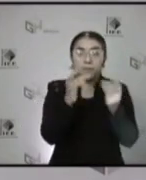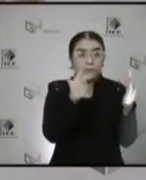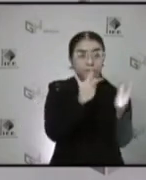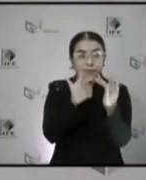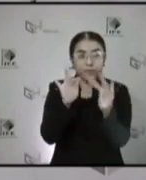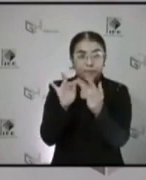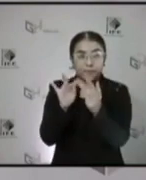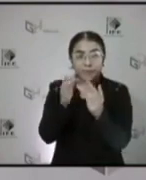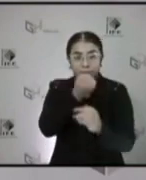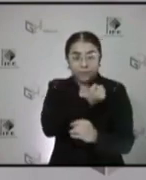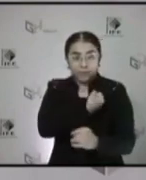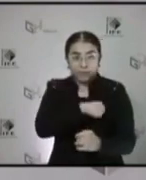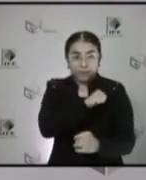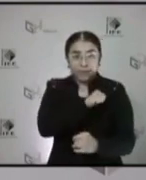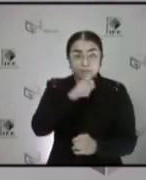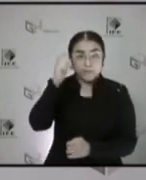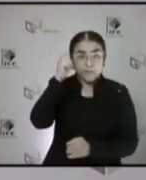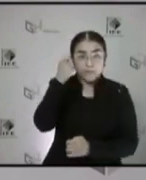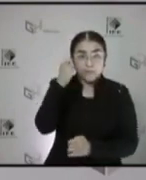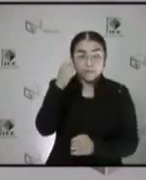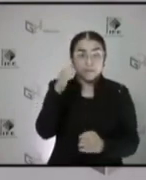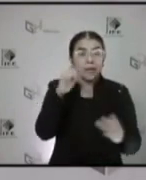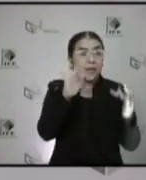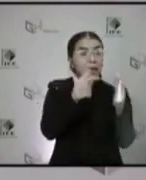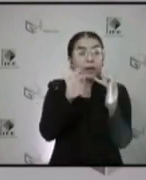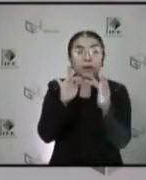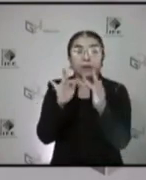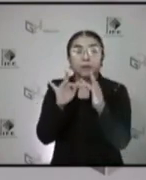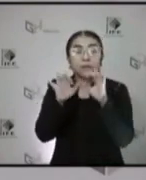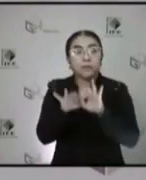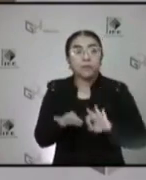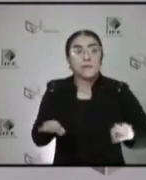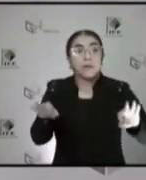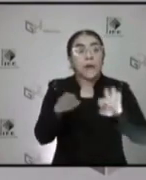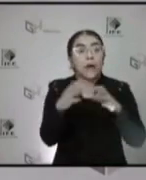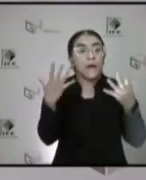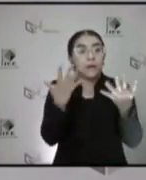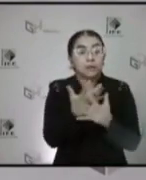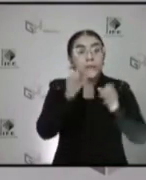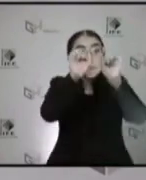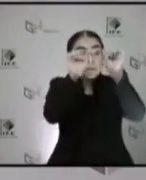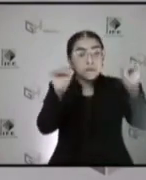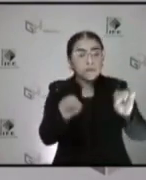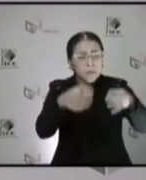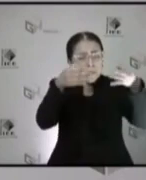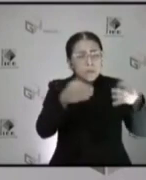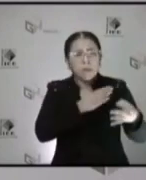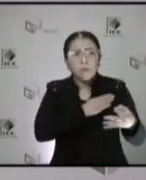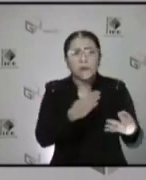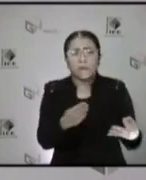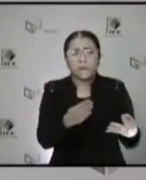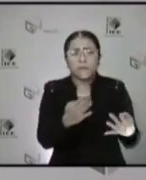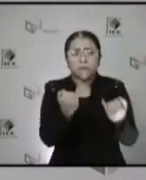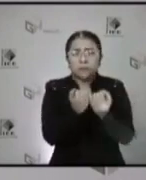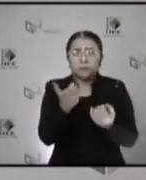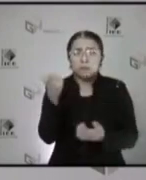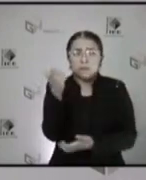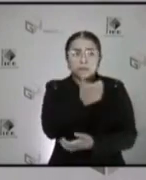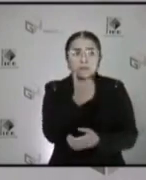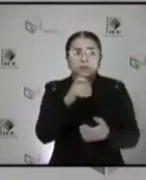integrada de servicios de salud, una red integrada que realmente haga que el sistema funcione y vamos a eficientar los